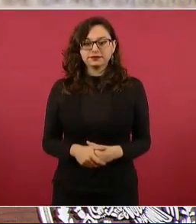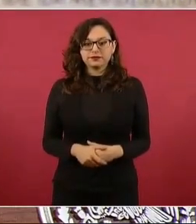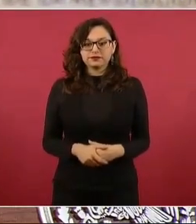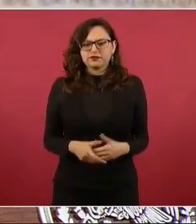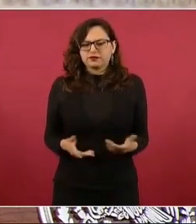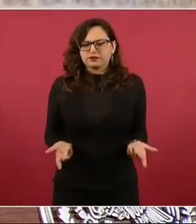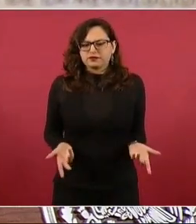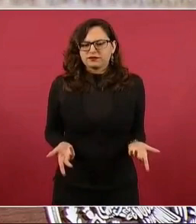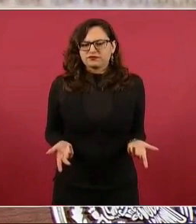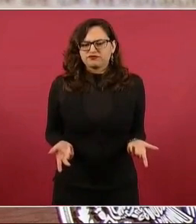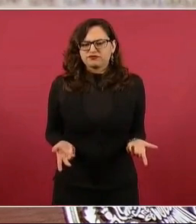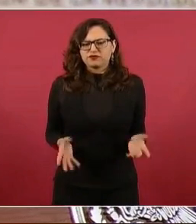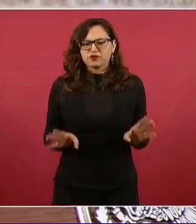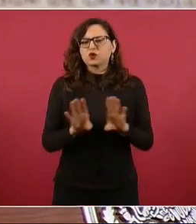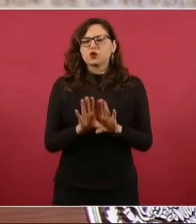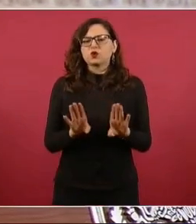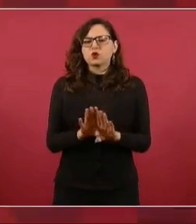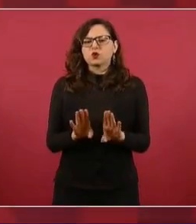con